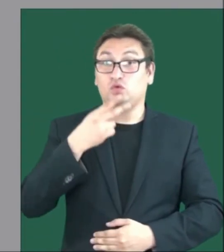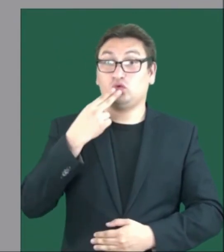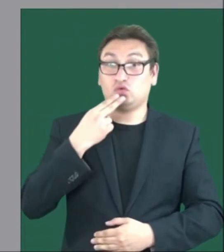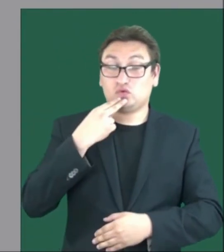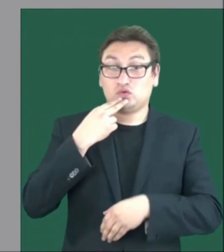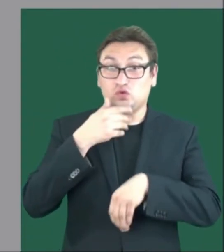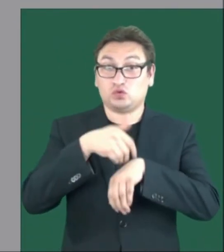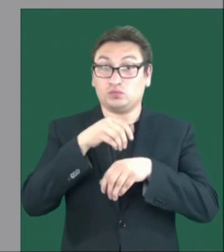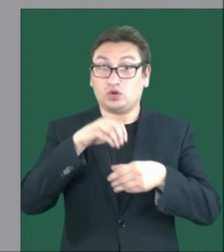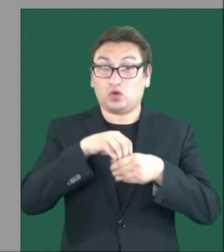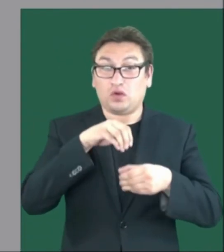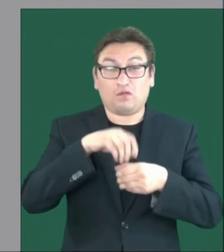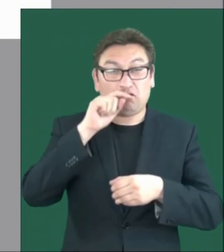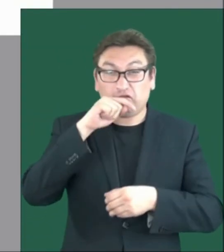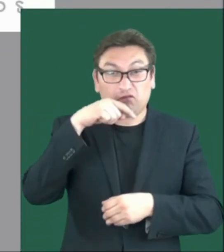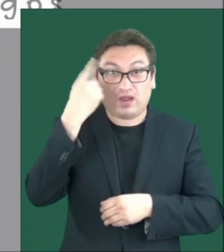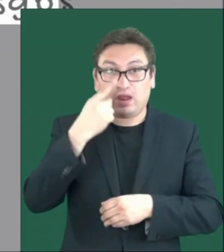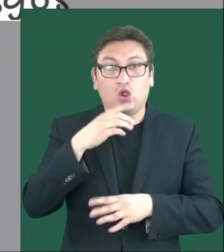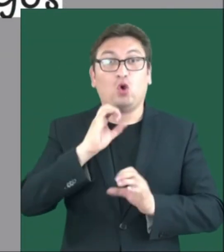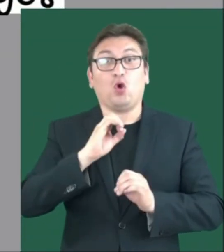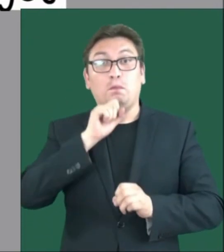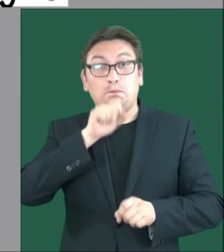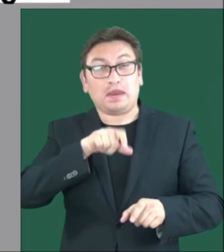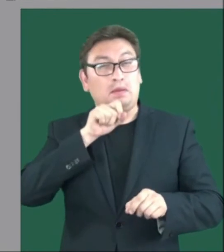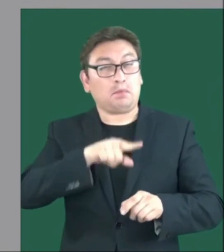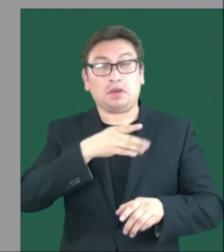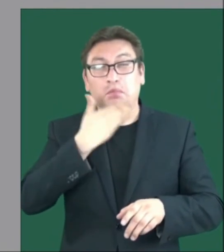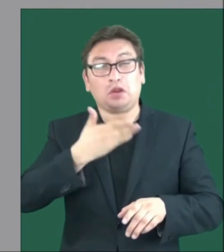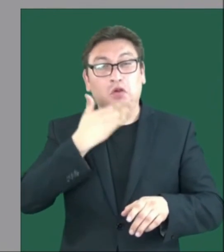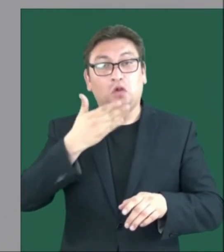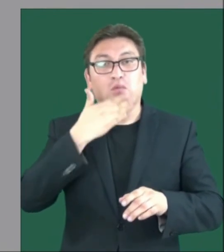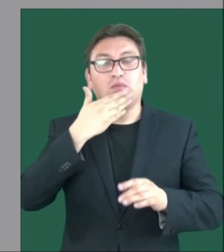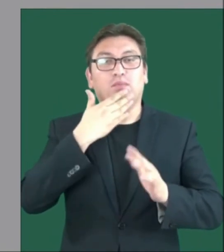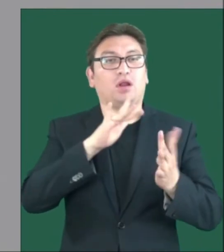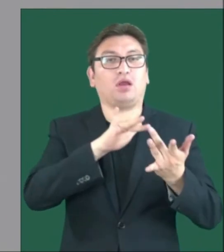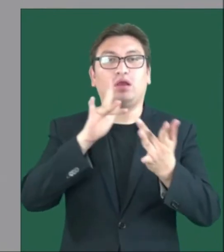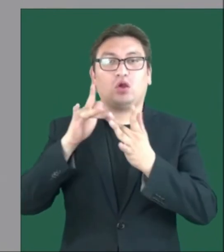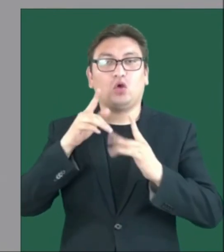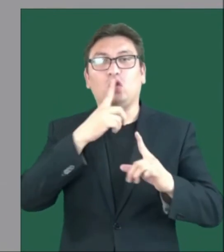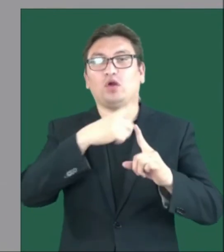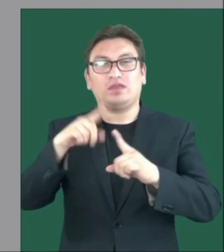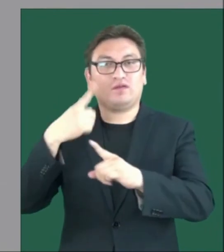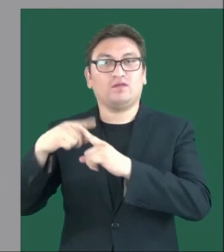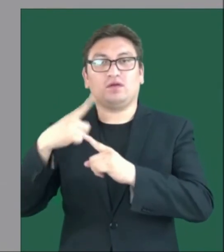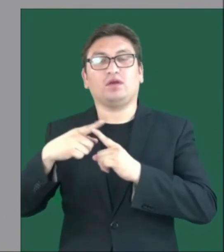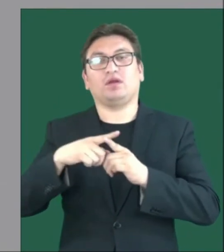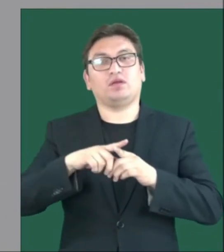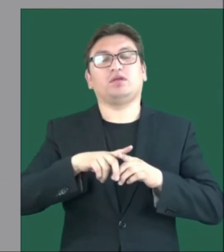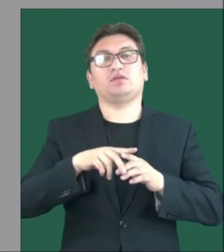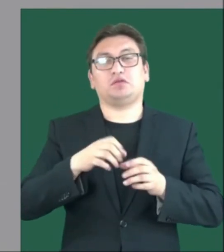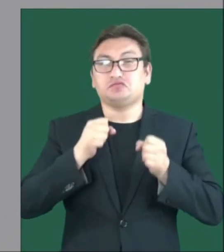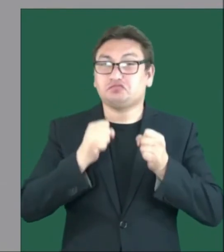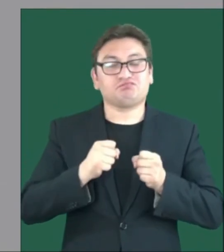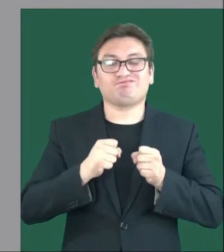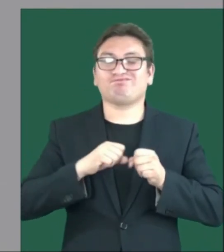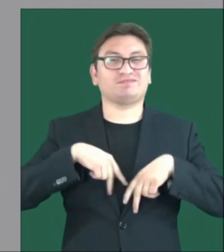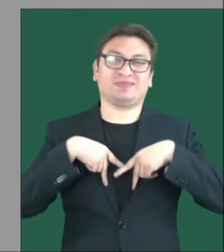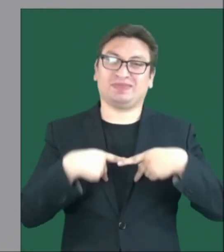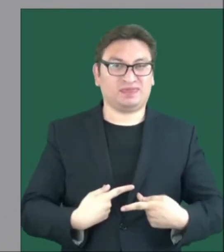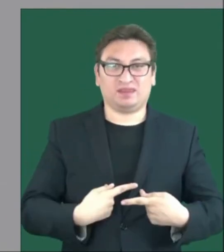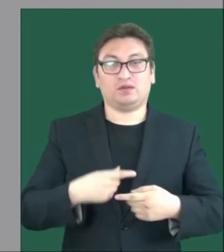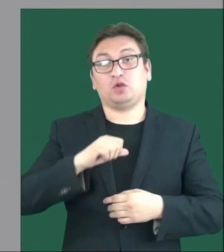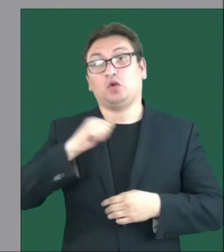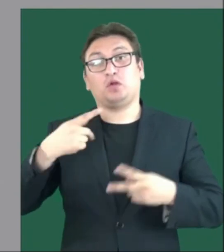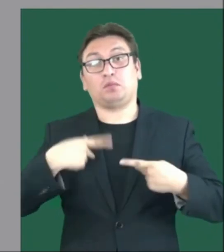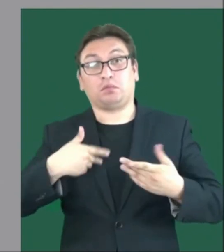El uso de contraseñas pobres, incluyendo el uso de la misma contraseña para acceder a múltiples cuentas, debilita nuestra seguridad y puede representar